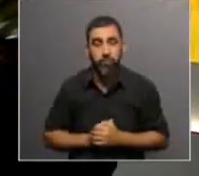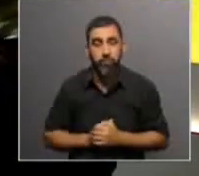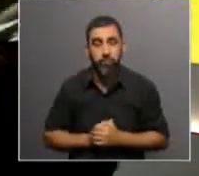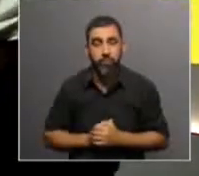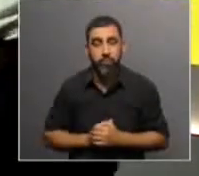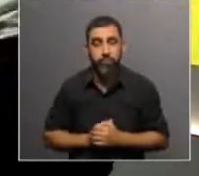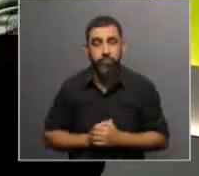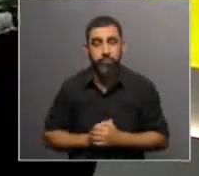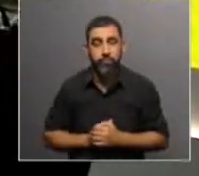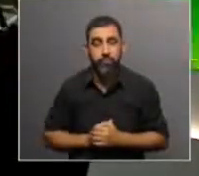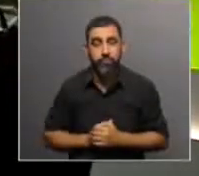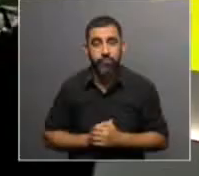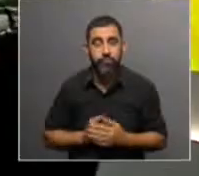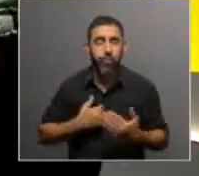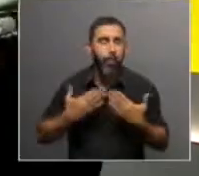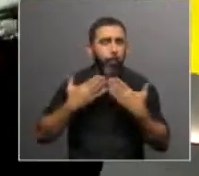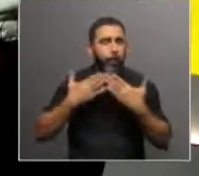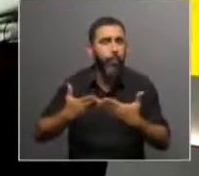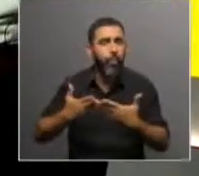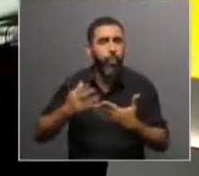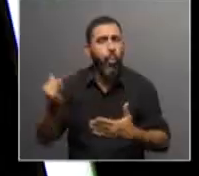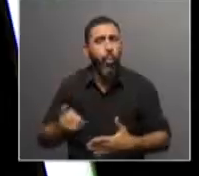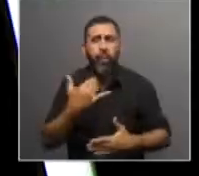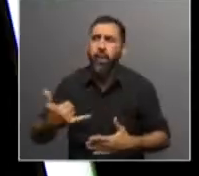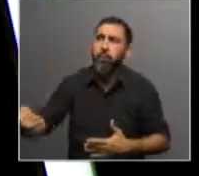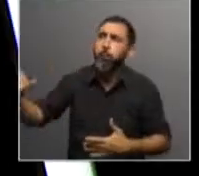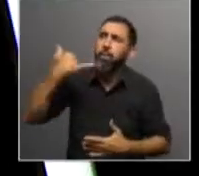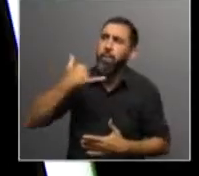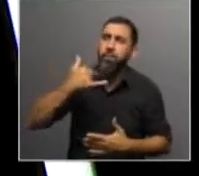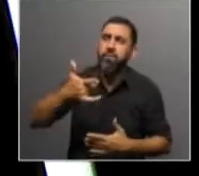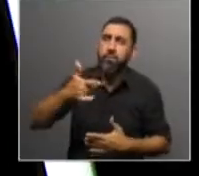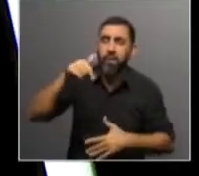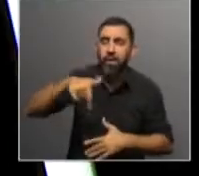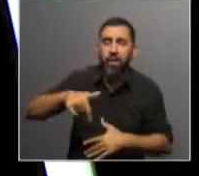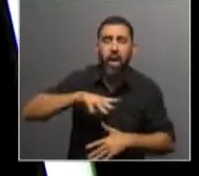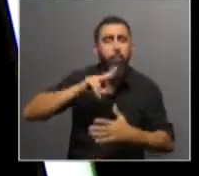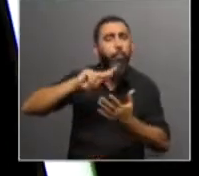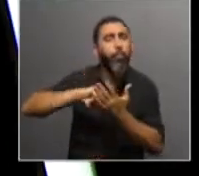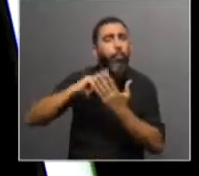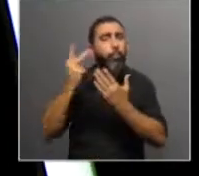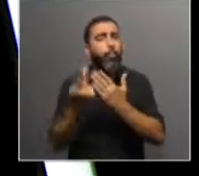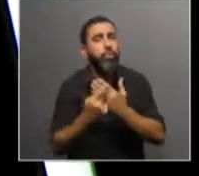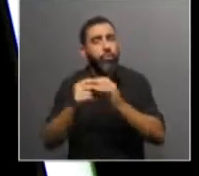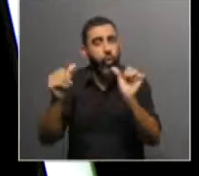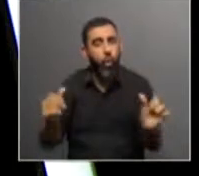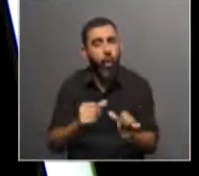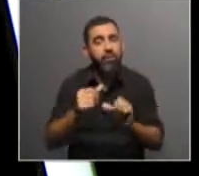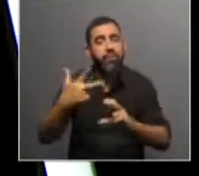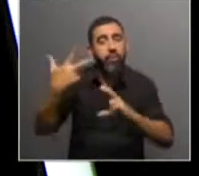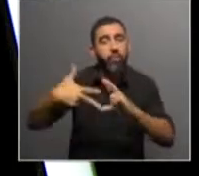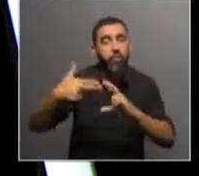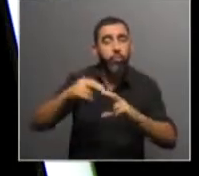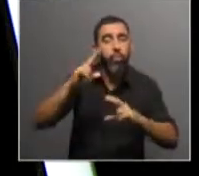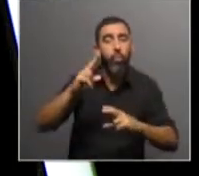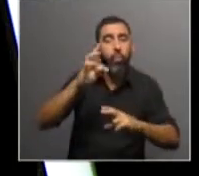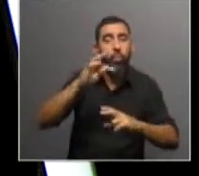Decime. No, te iba a preguntar, Juan, un día te llamaron y te dijeron, bueno, acá hay un proyecto que es generar una virtualidad, la UTEC